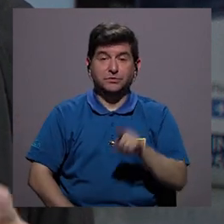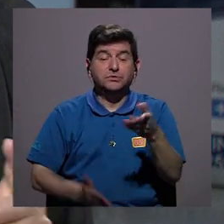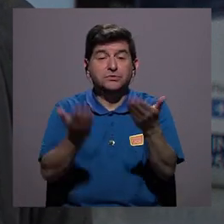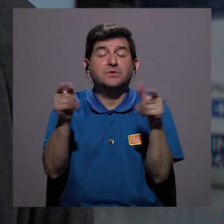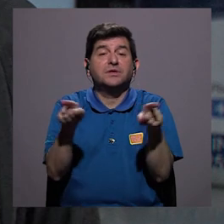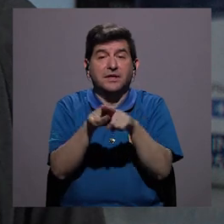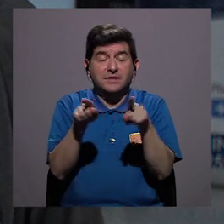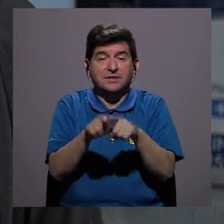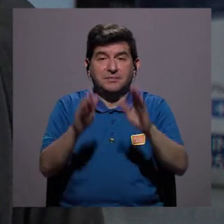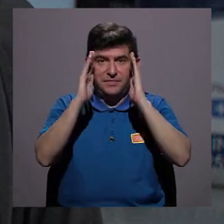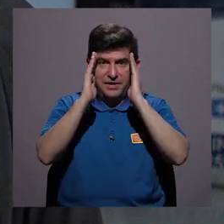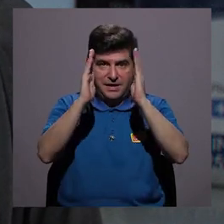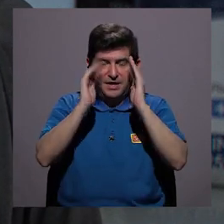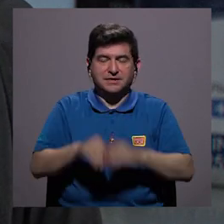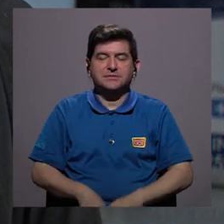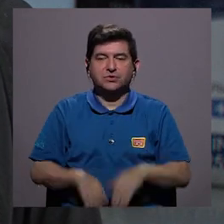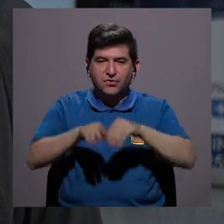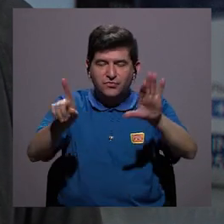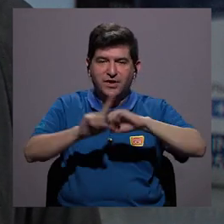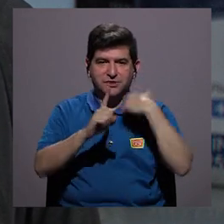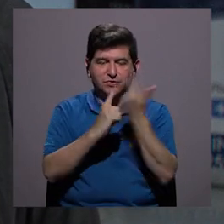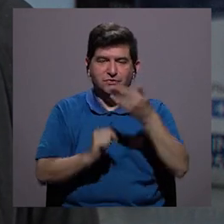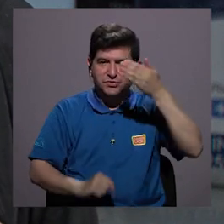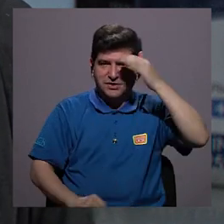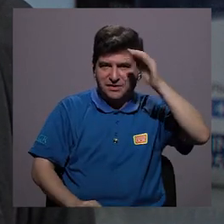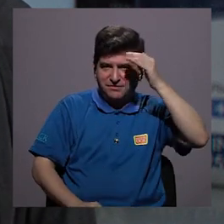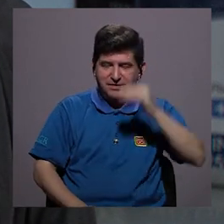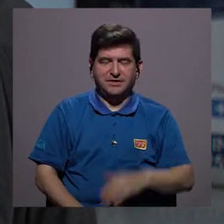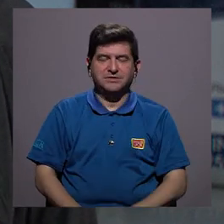Si gusta también seguirnos en nuestra red social